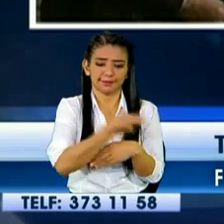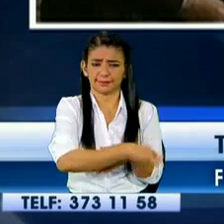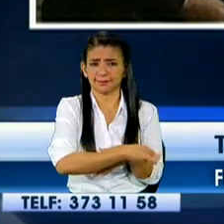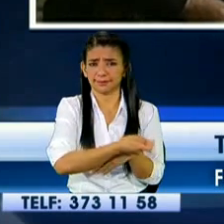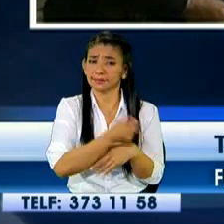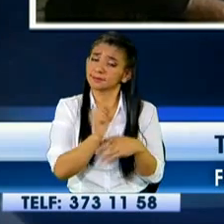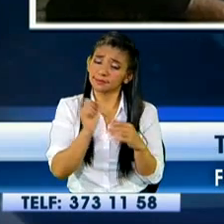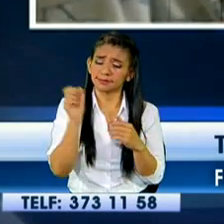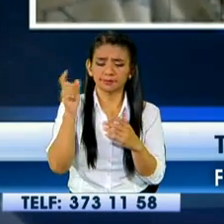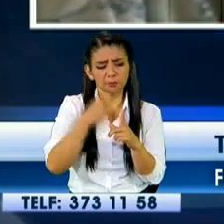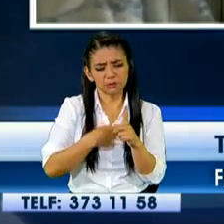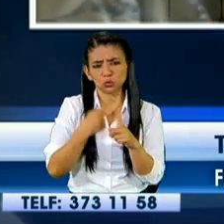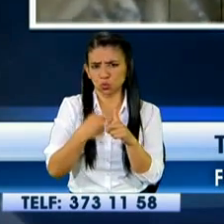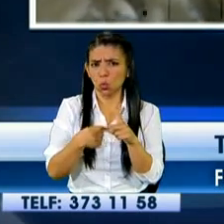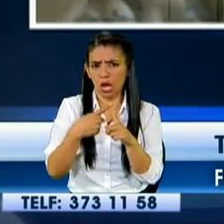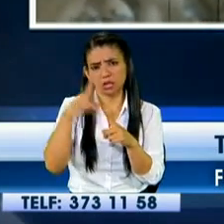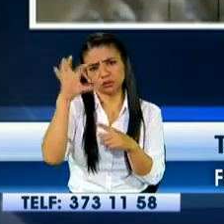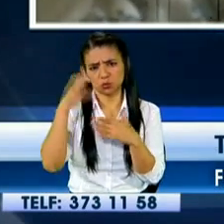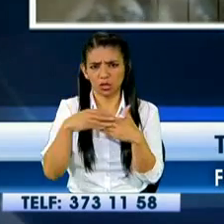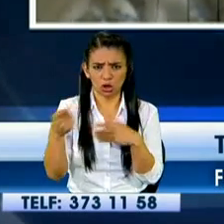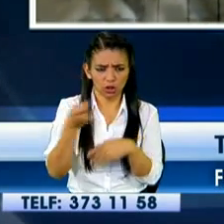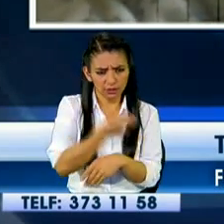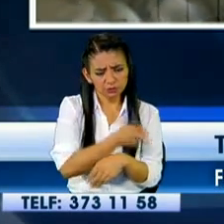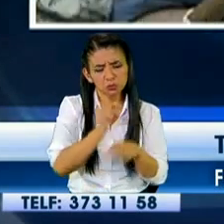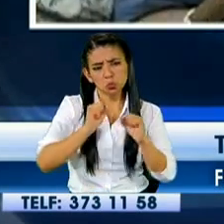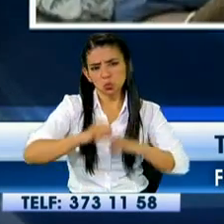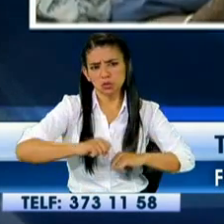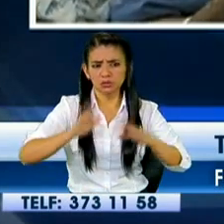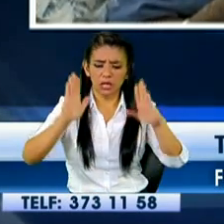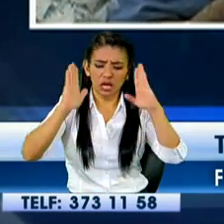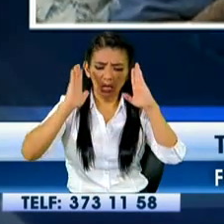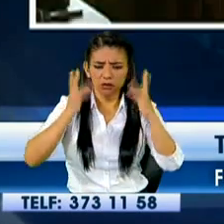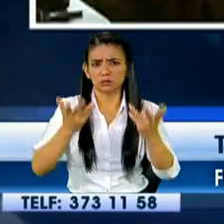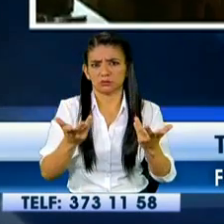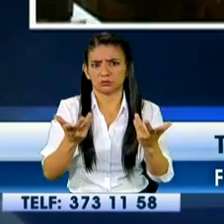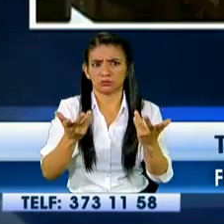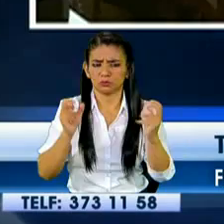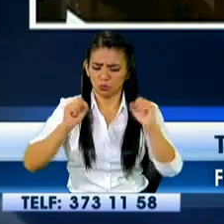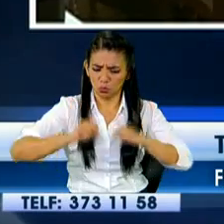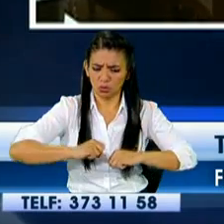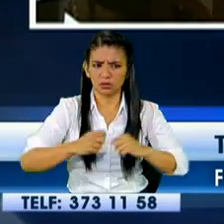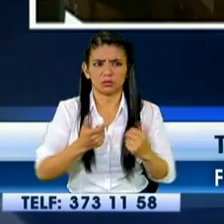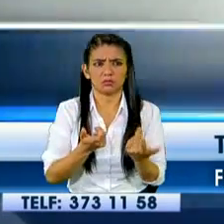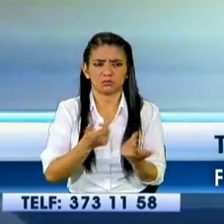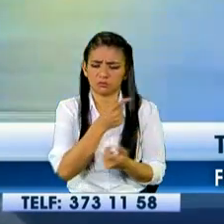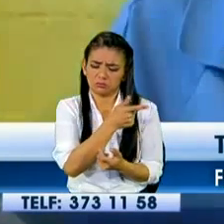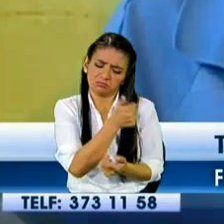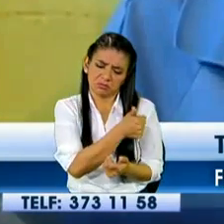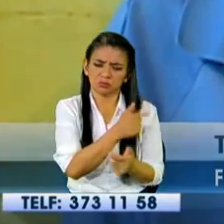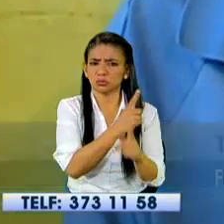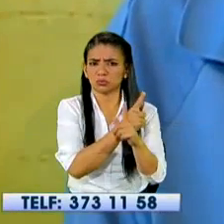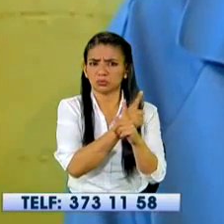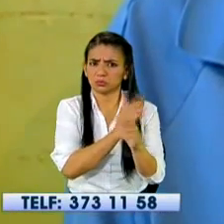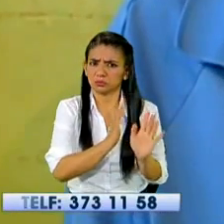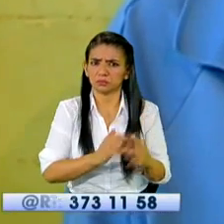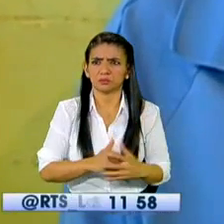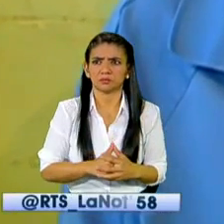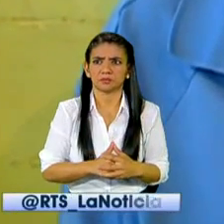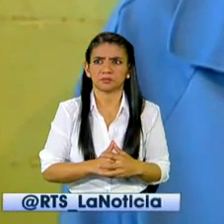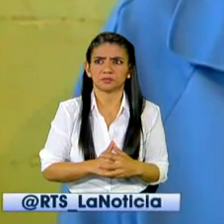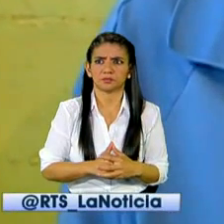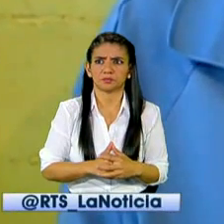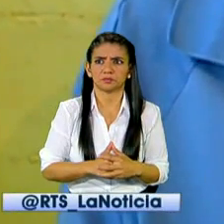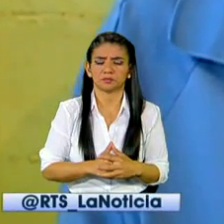permitirá atender de modo inmediato algunos elementos de su propia condición. Porque